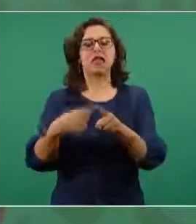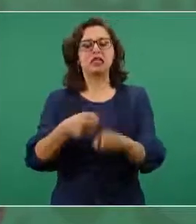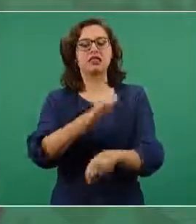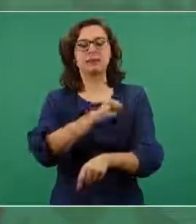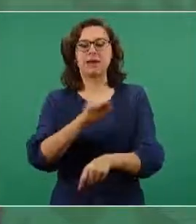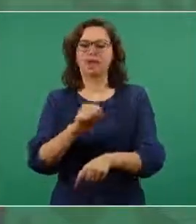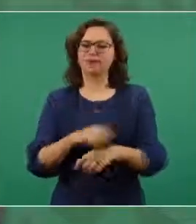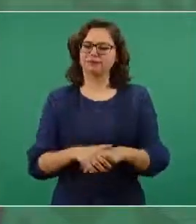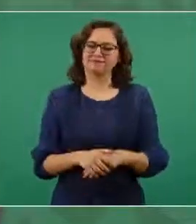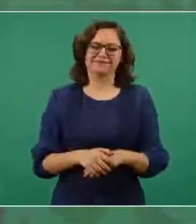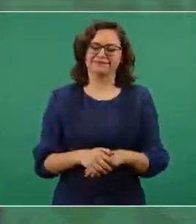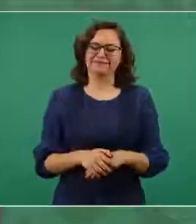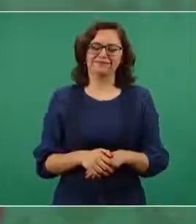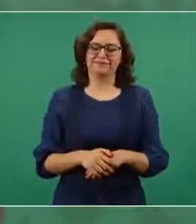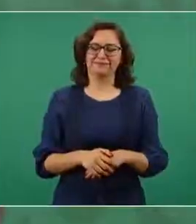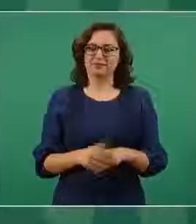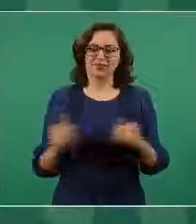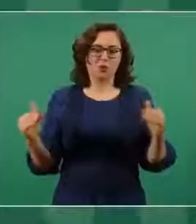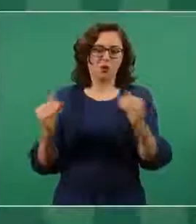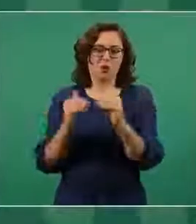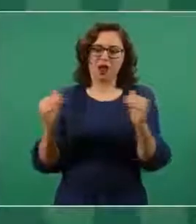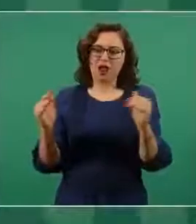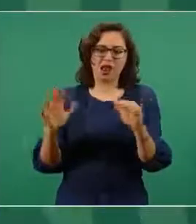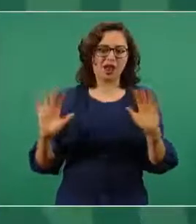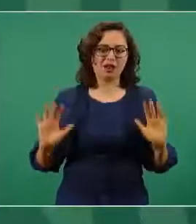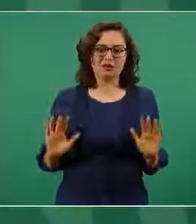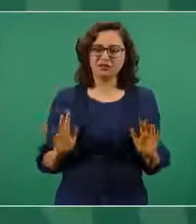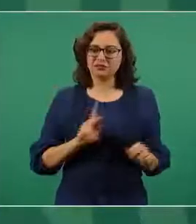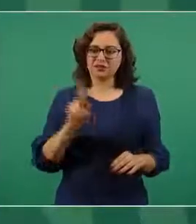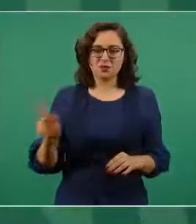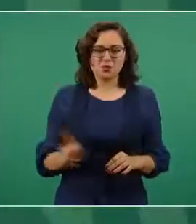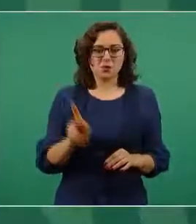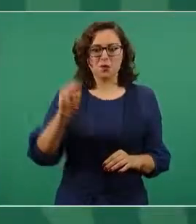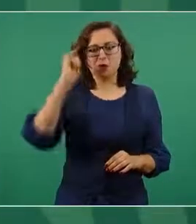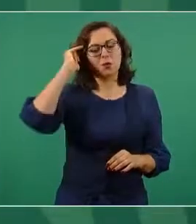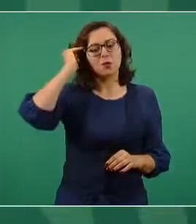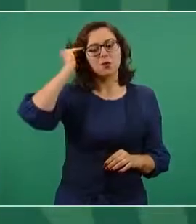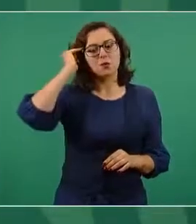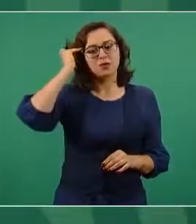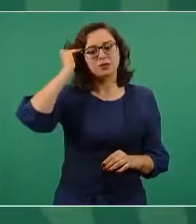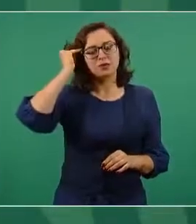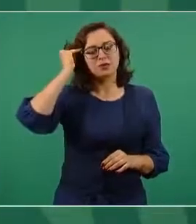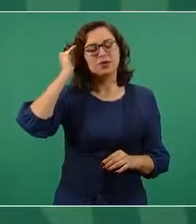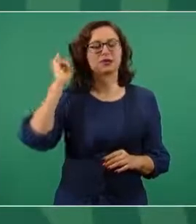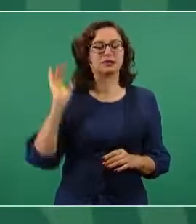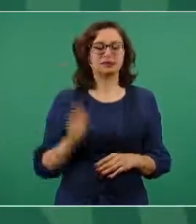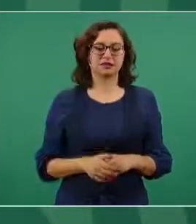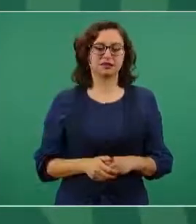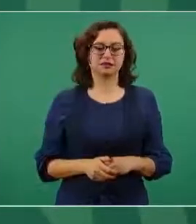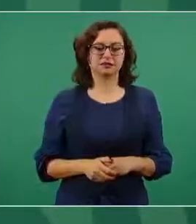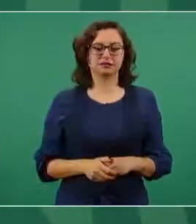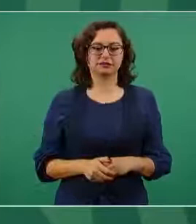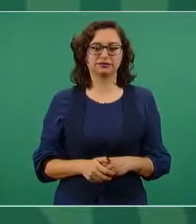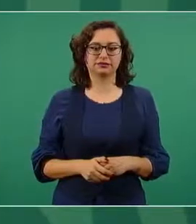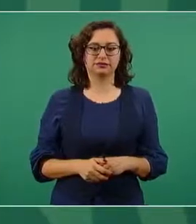Son pueblos indígenas, o sea, no son diferencias